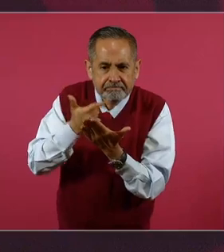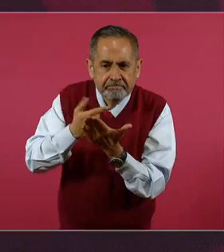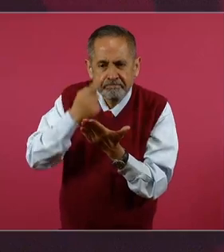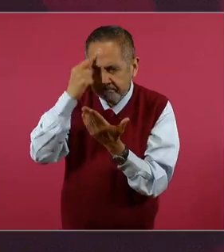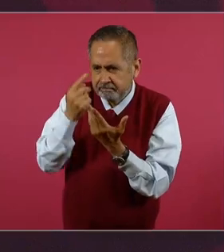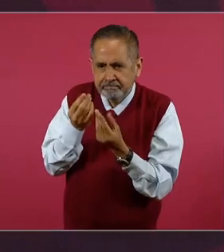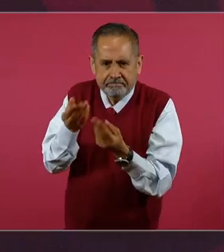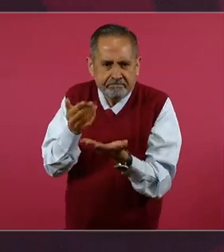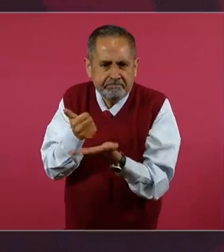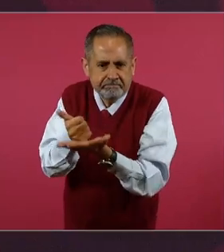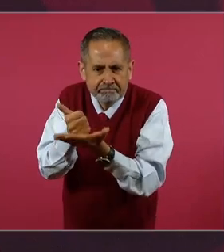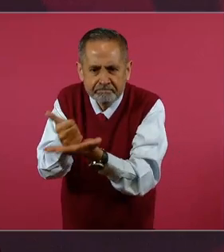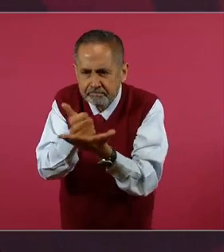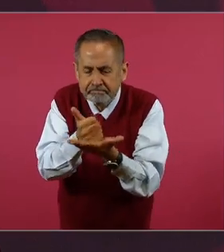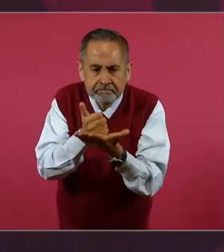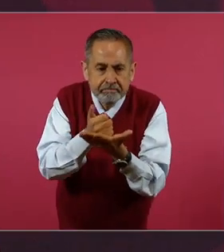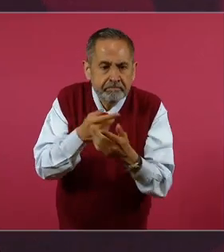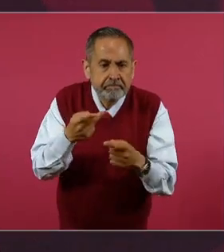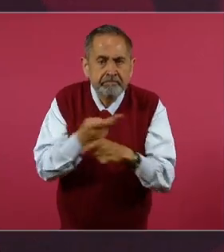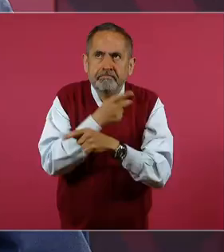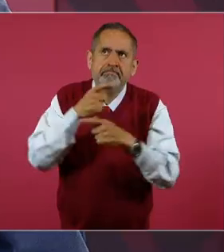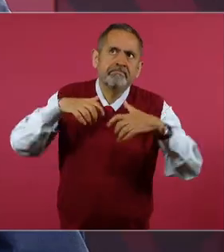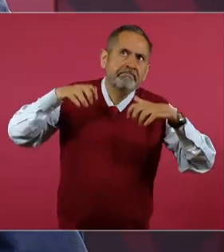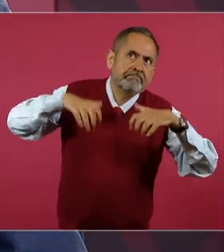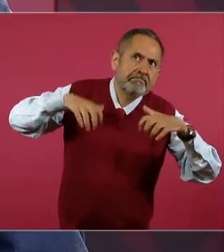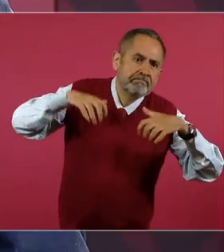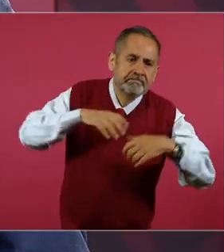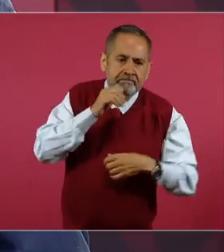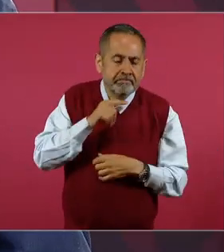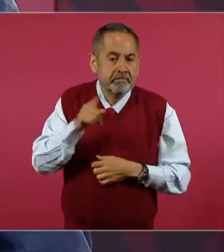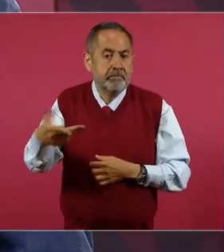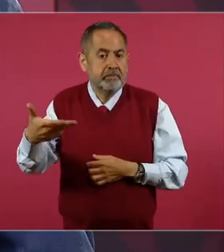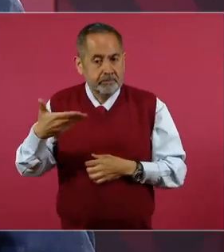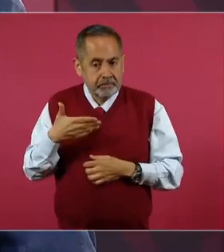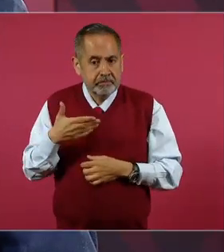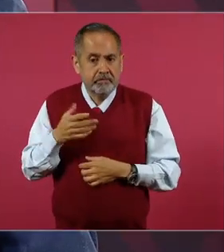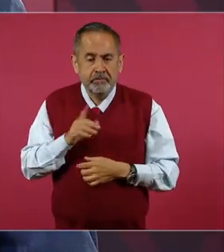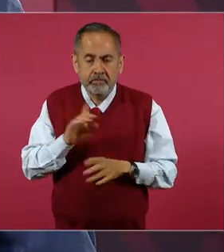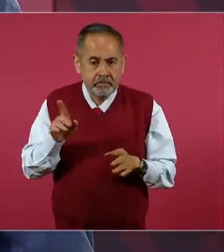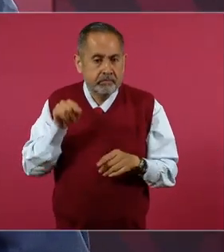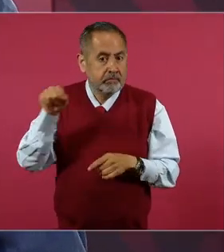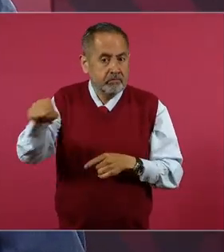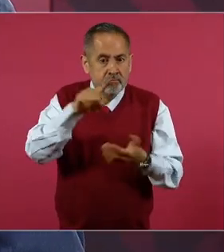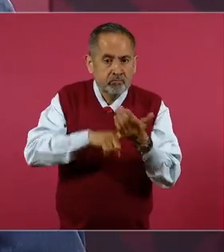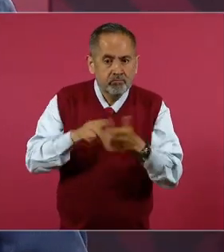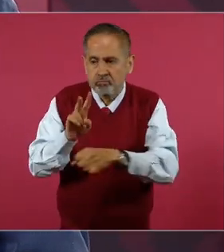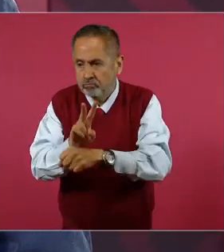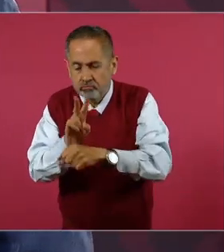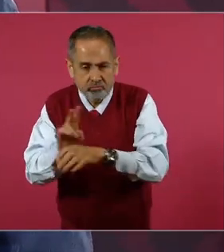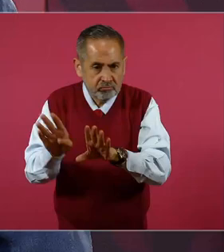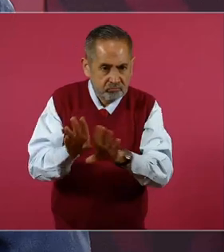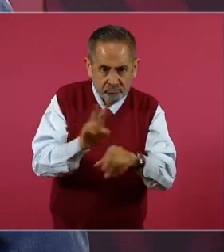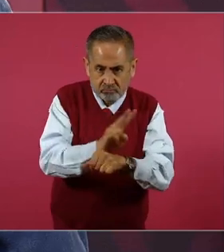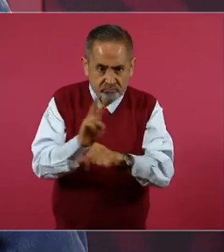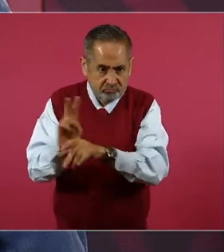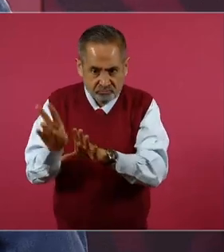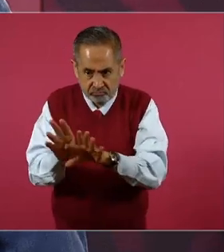a los damnificados, pero nos pidieron quienes están en